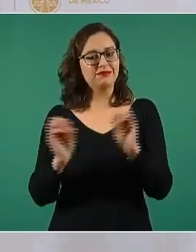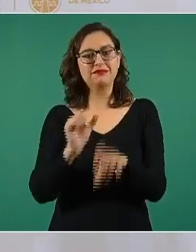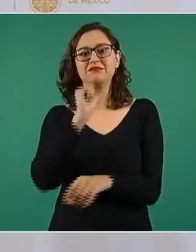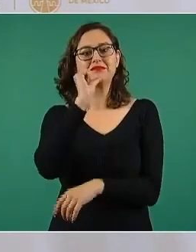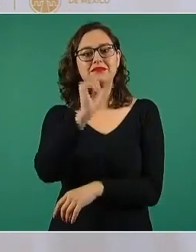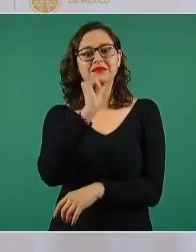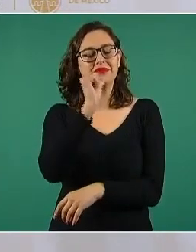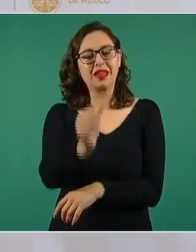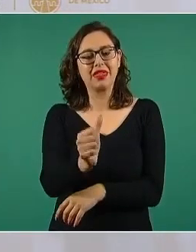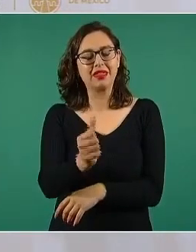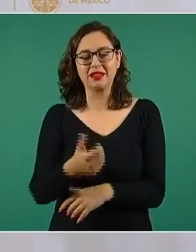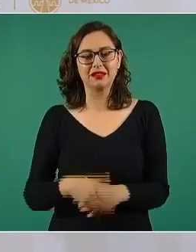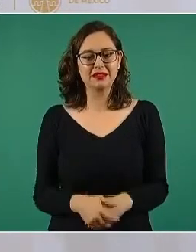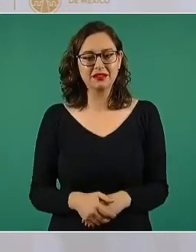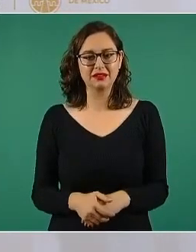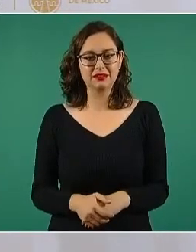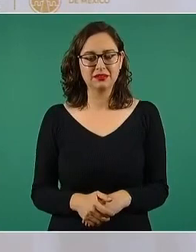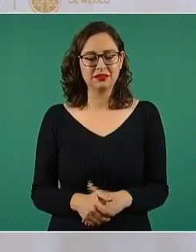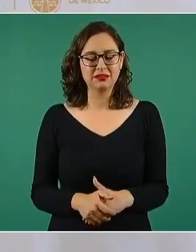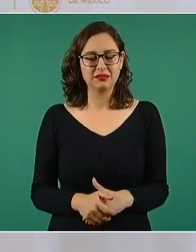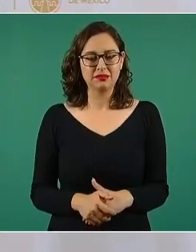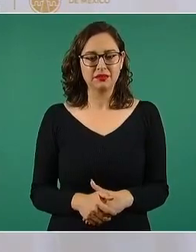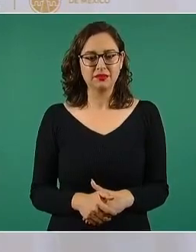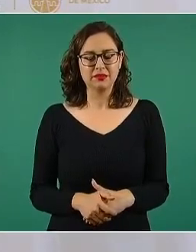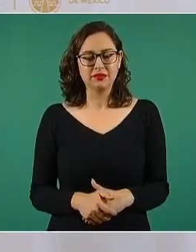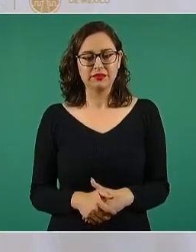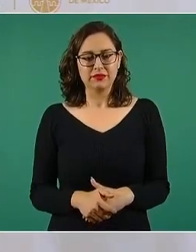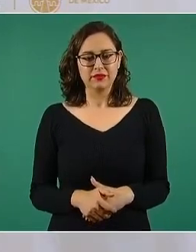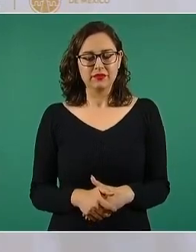la ocupación militar?